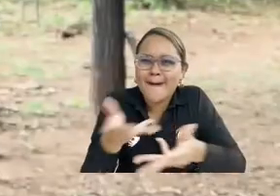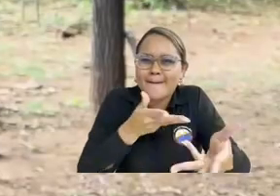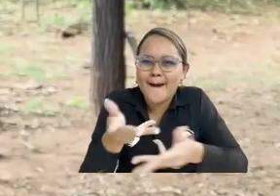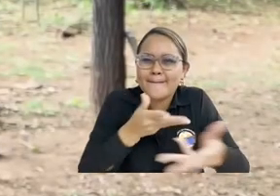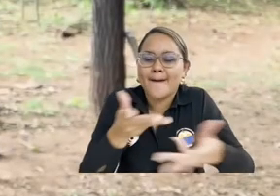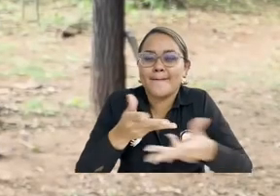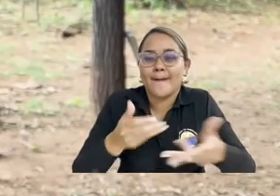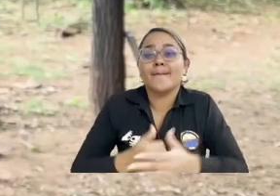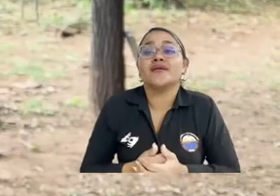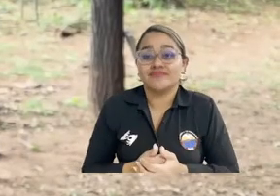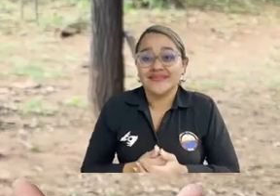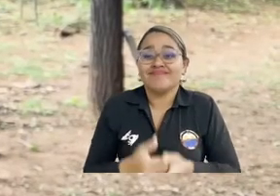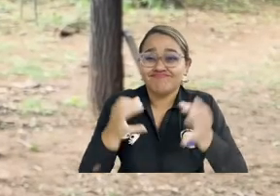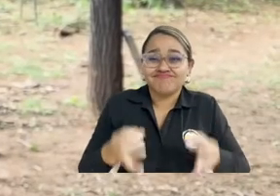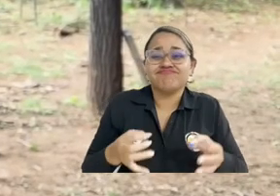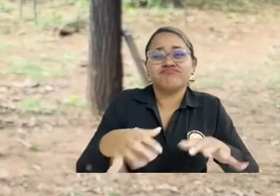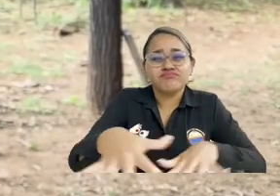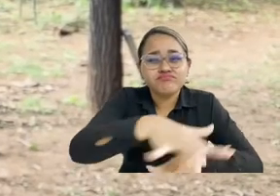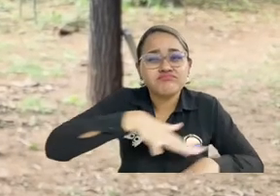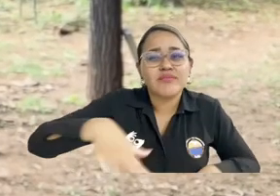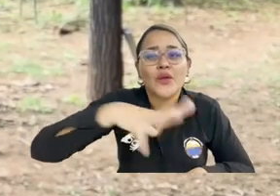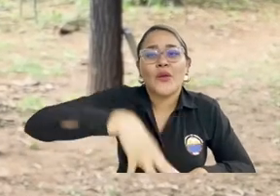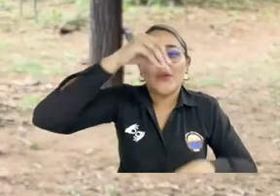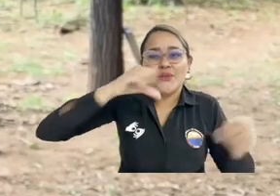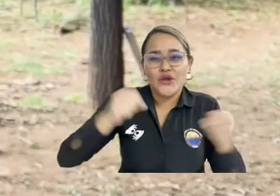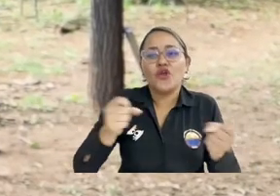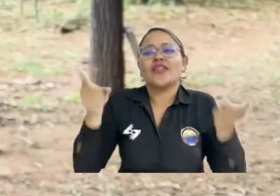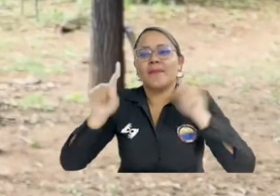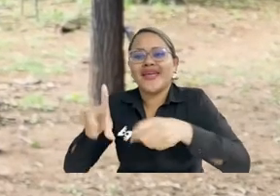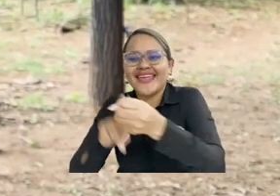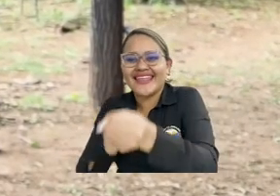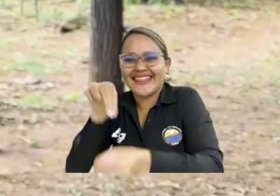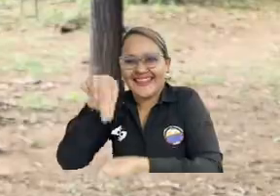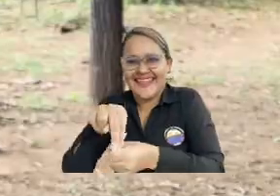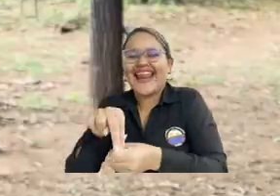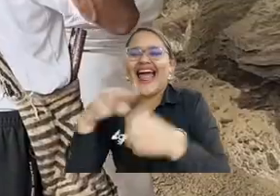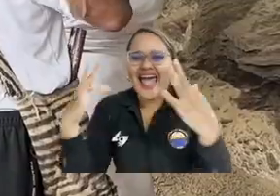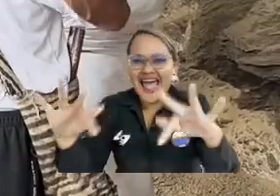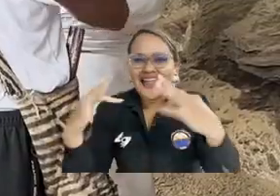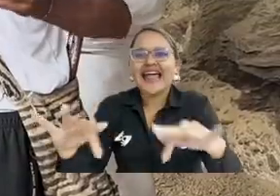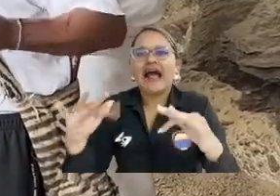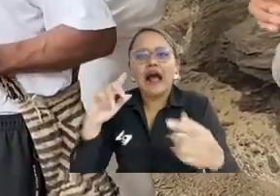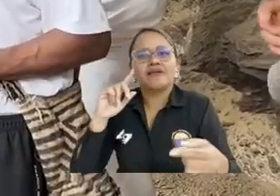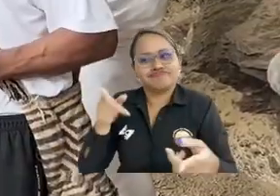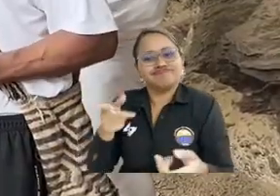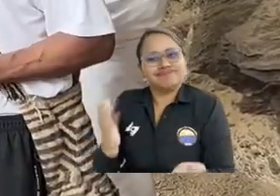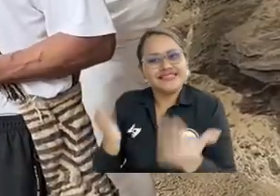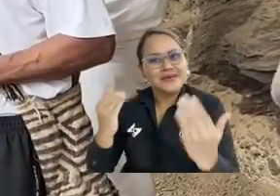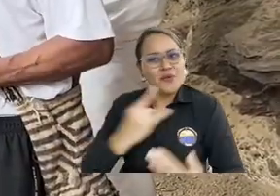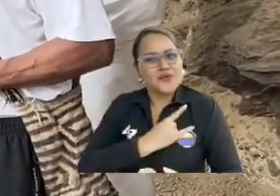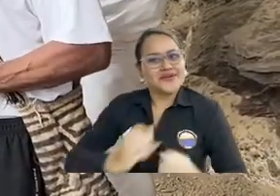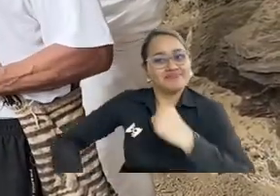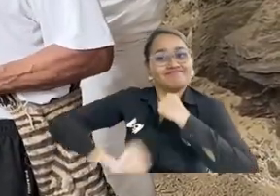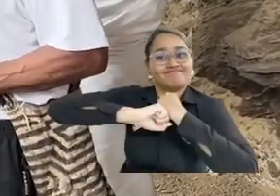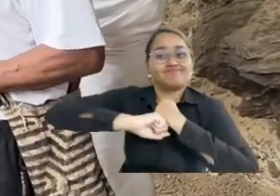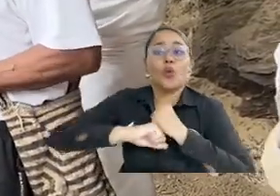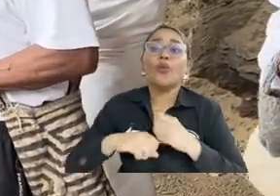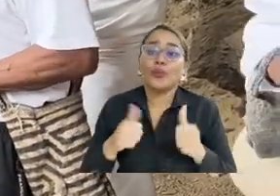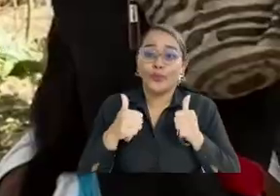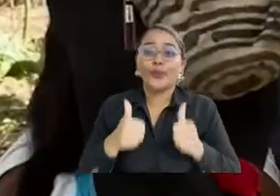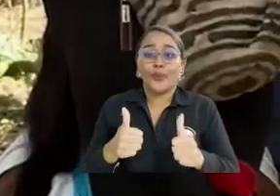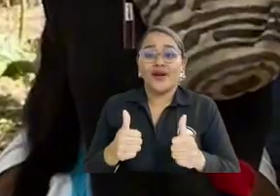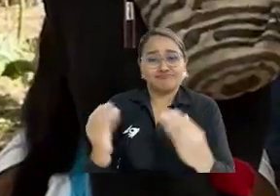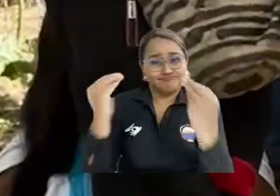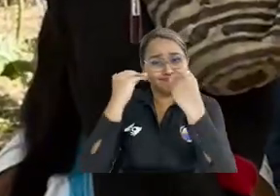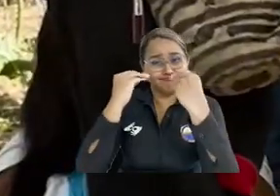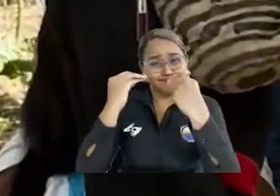tiene credibilidad tanto para los pueblos de la sierra como para el pueblo indígena de Taganga. Tenemos que seguir contando con la universidad